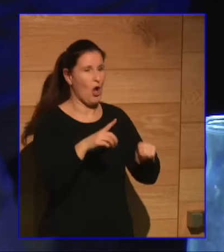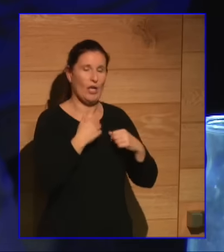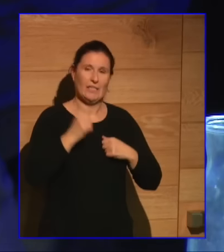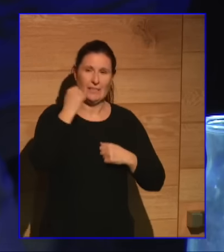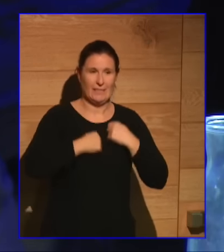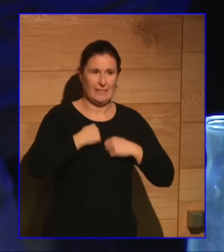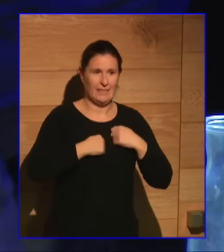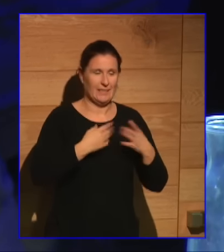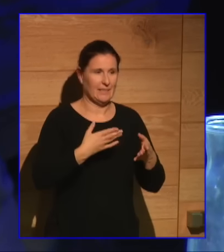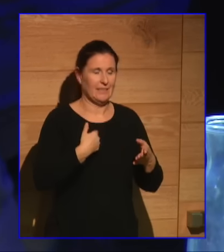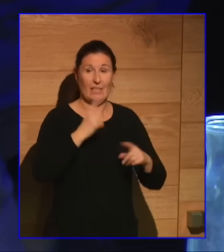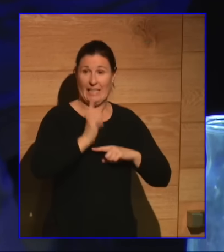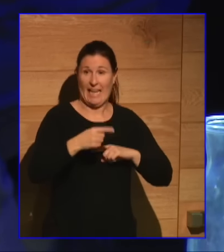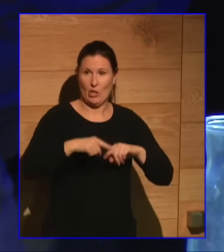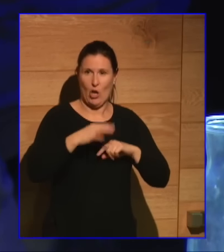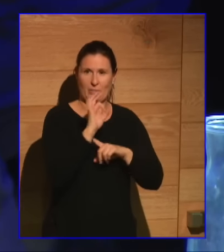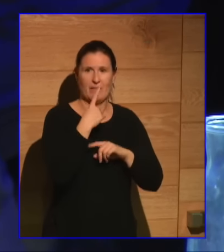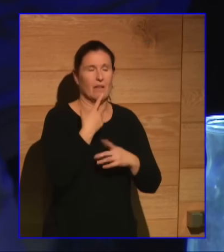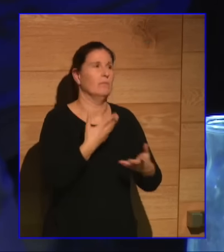Onda corta. Claro, y dijo Spielberg, hombre.